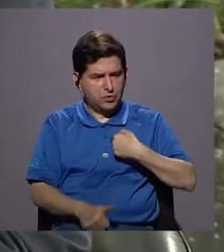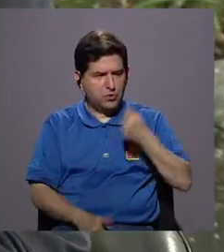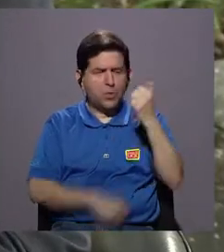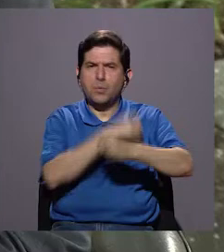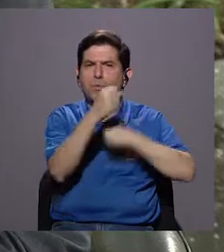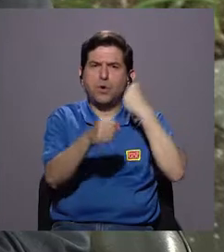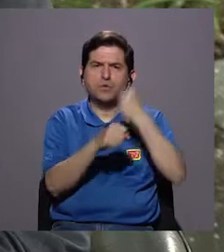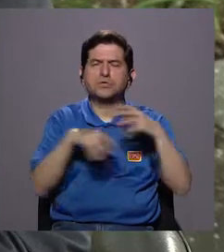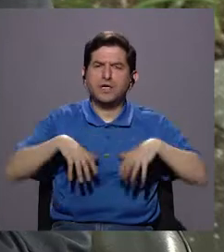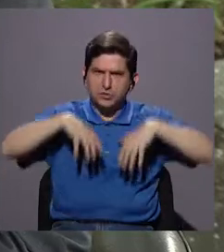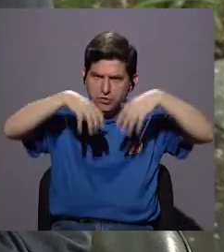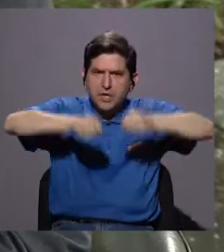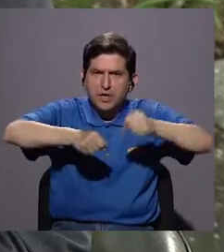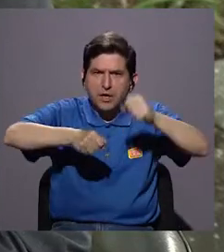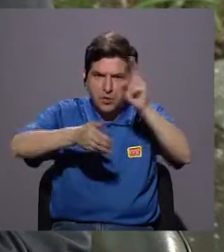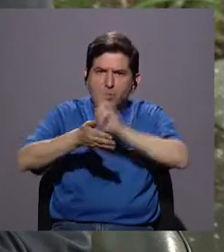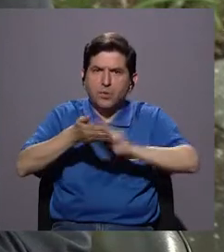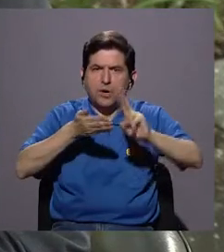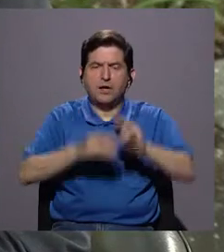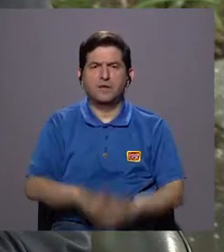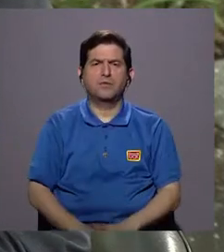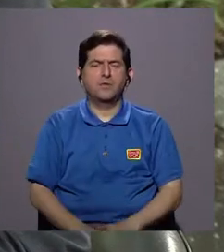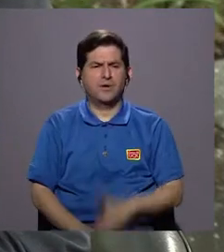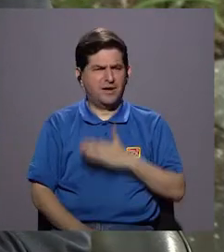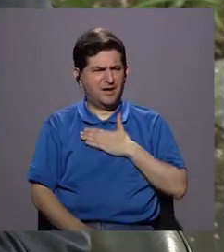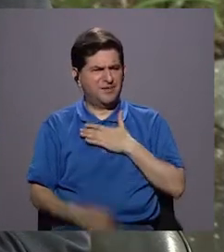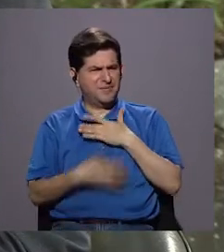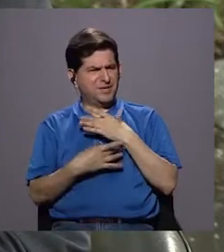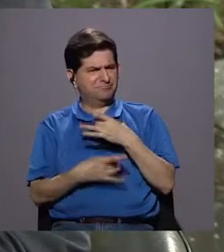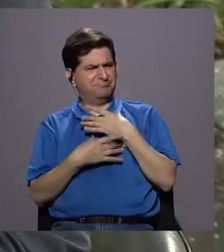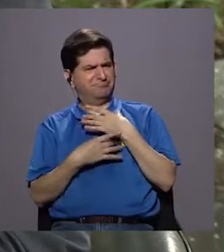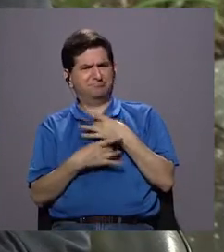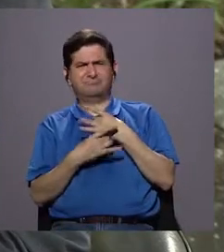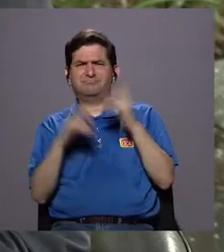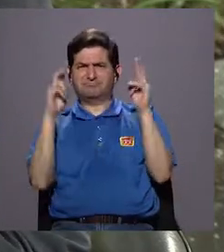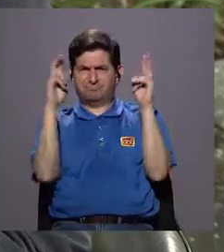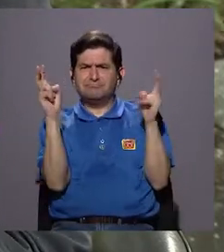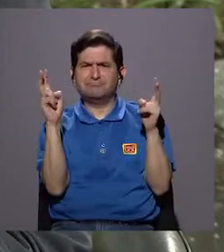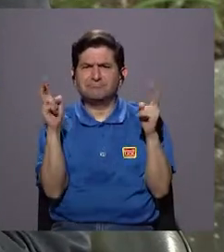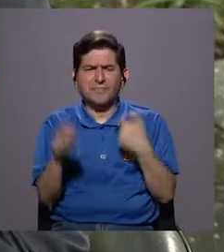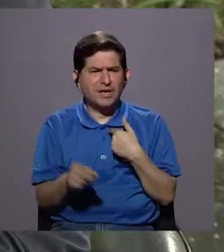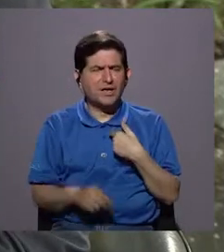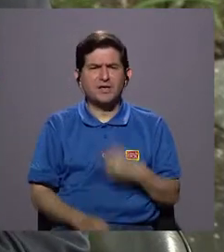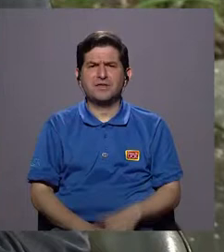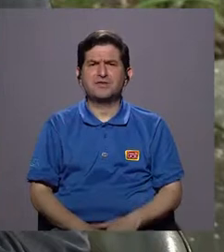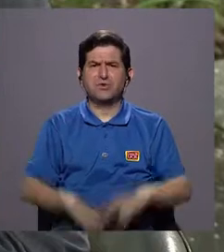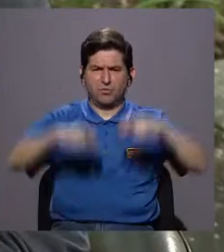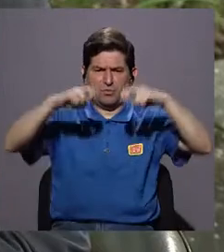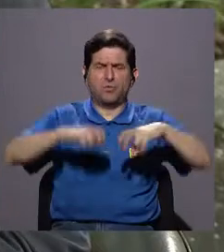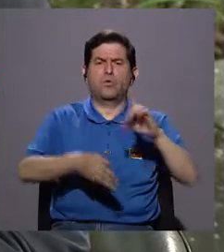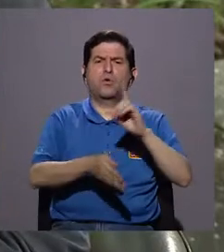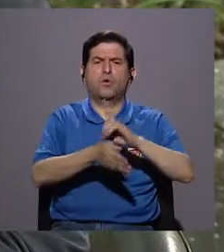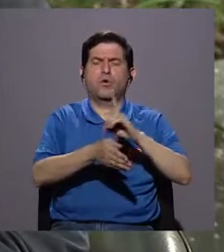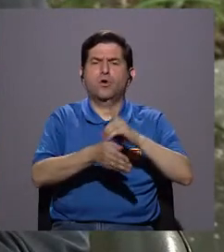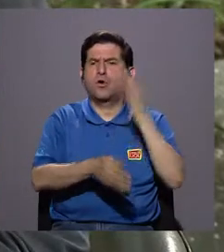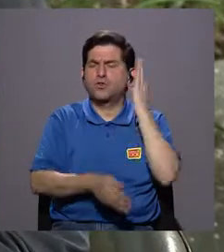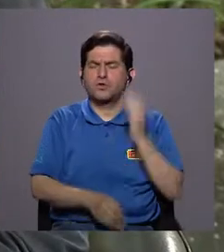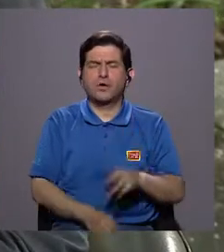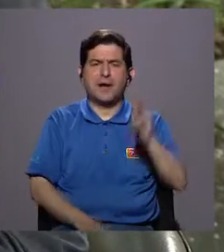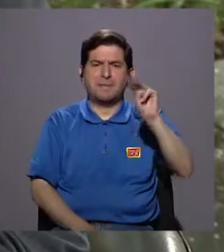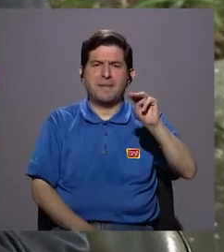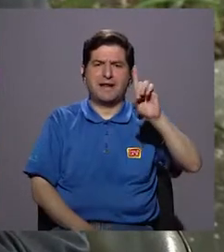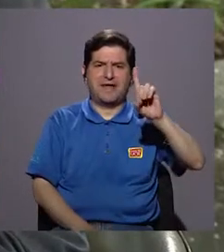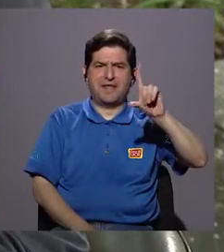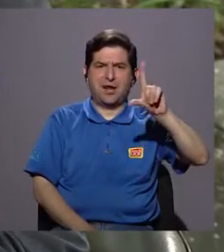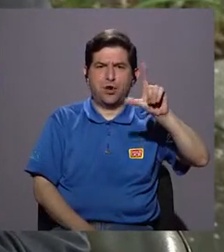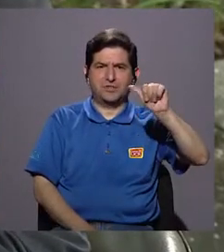años de graduado, me llamaba mucho la atención este tema y entonces me senté con la doctora María de los Ángeles Solís,